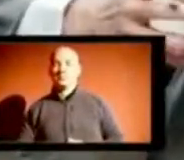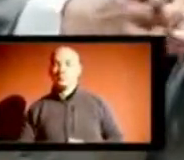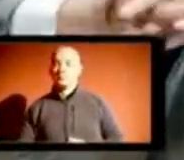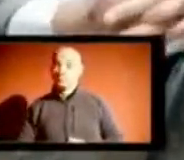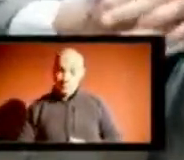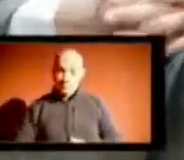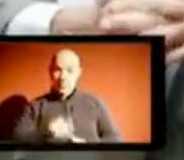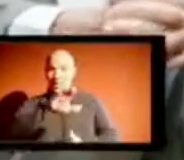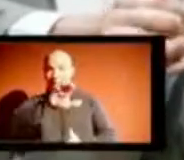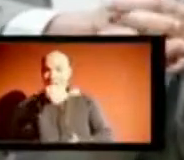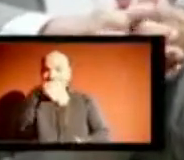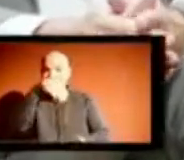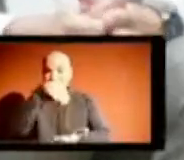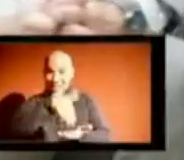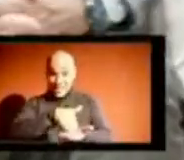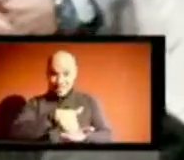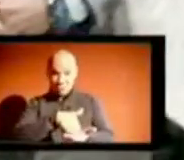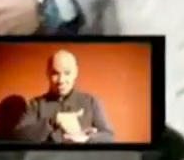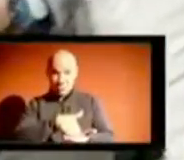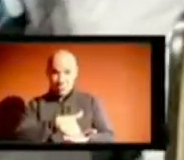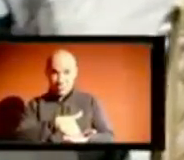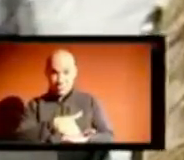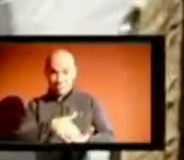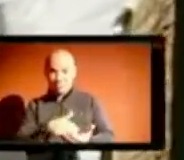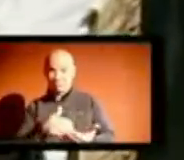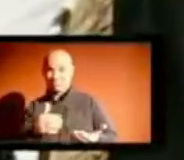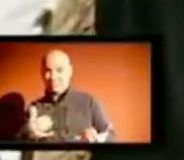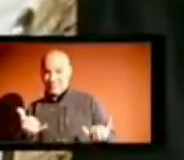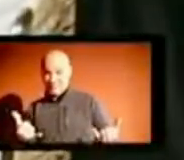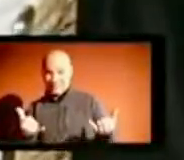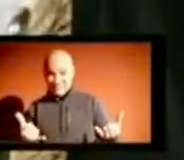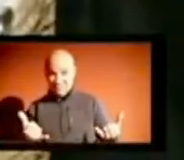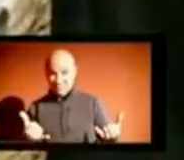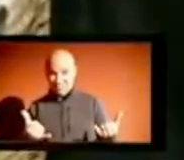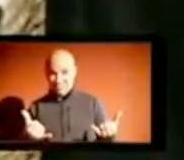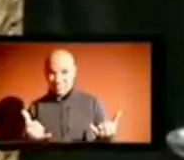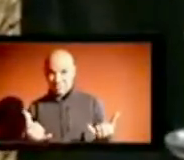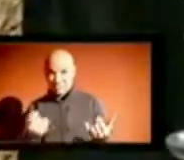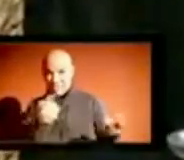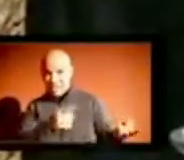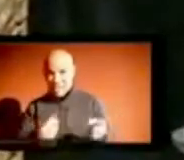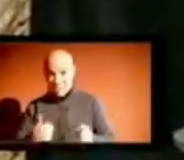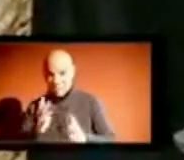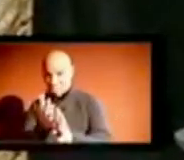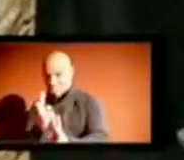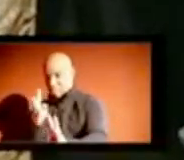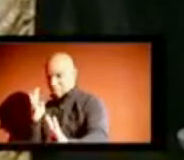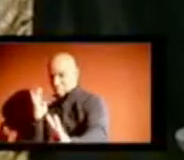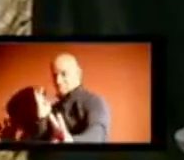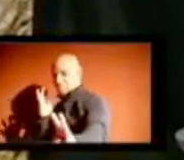presenciales es significativamente distinta a lo que ocurría, digamos, hace una década atrás.